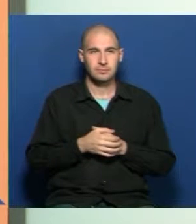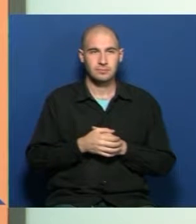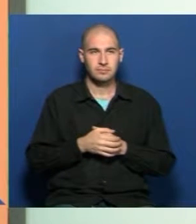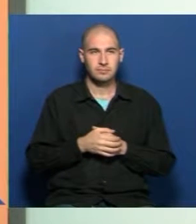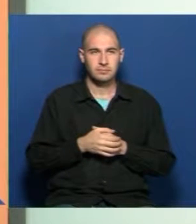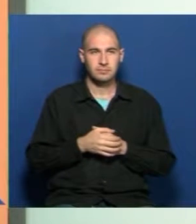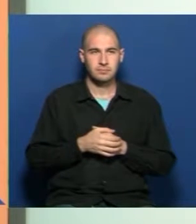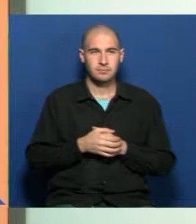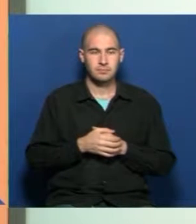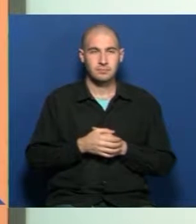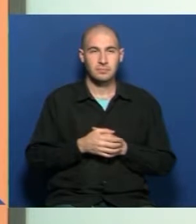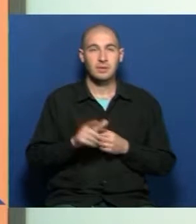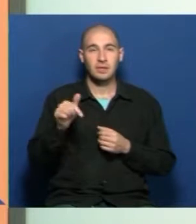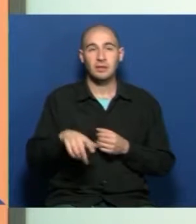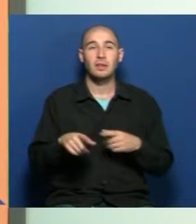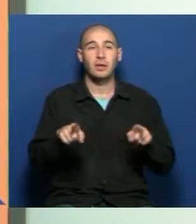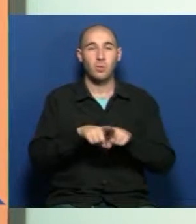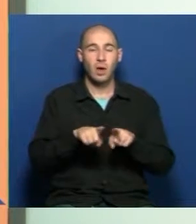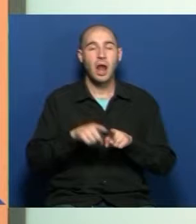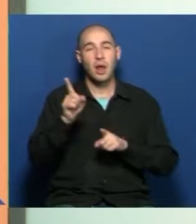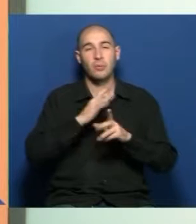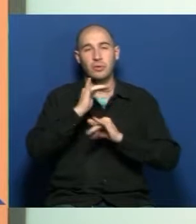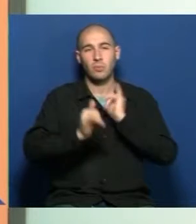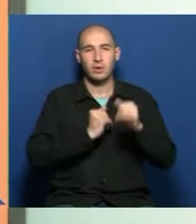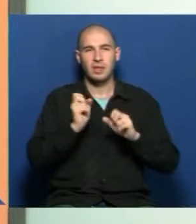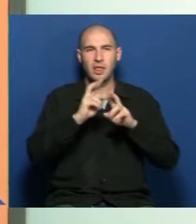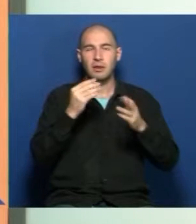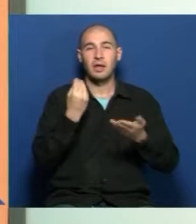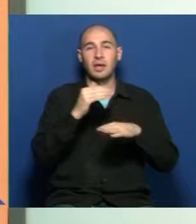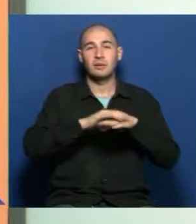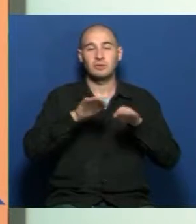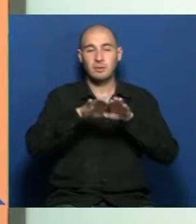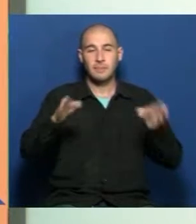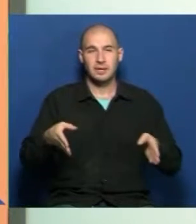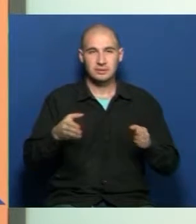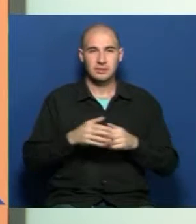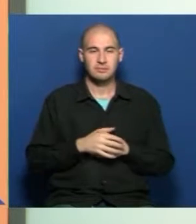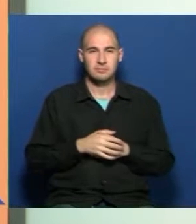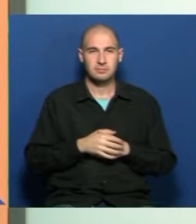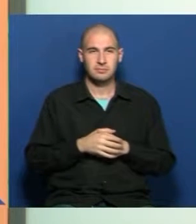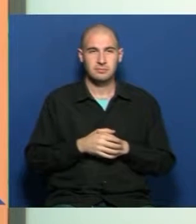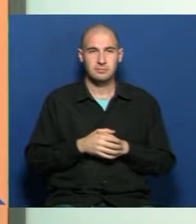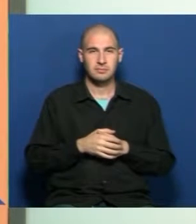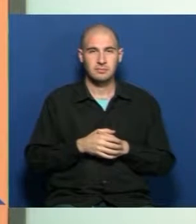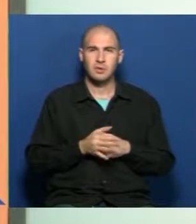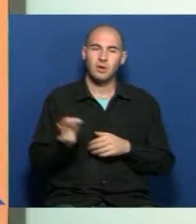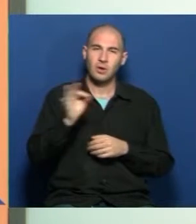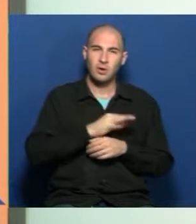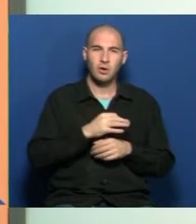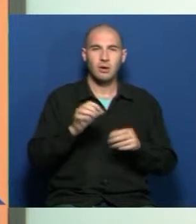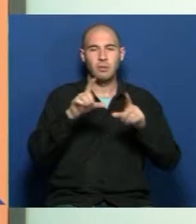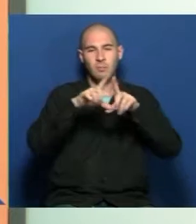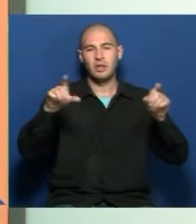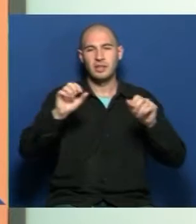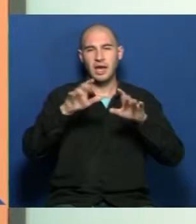Esto igual como algunos planteos con respecto a las autoridades de mesa, o el tema de la